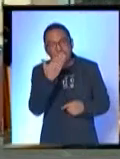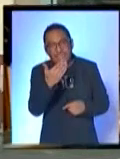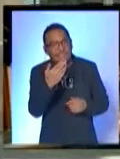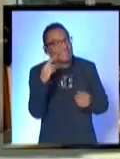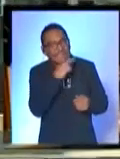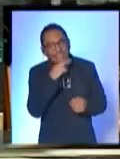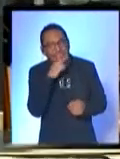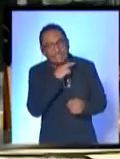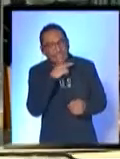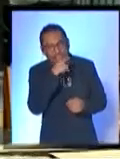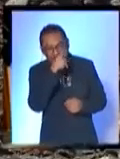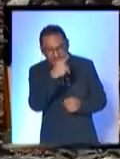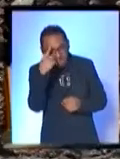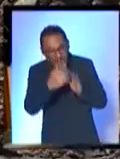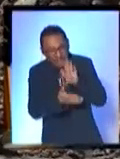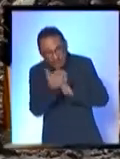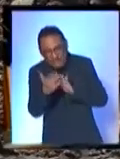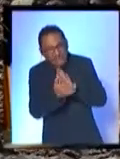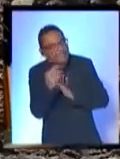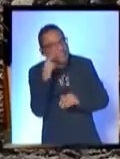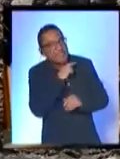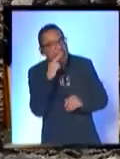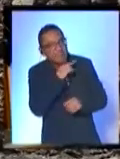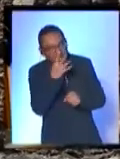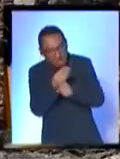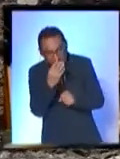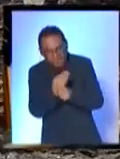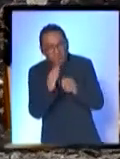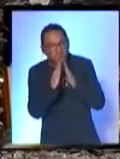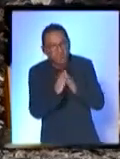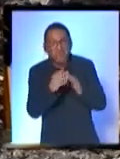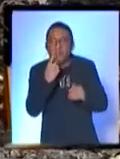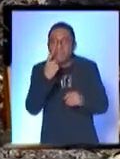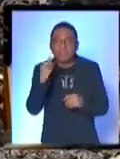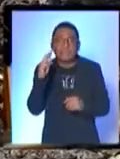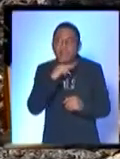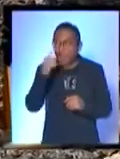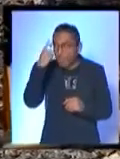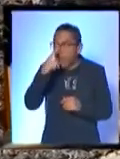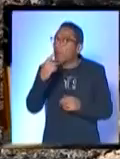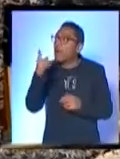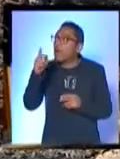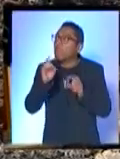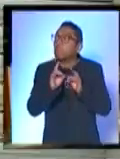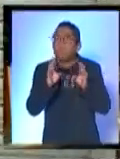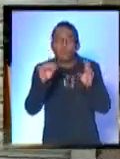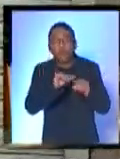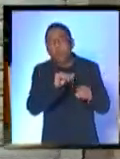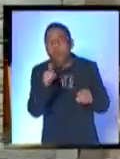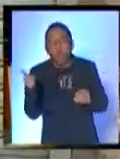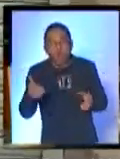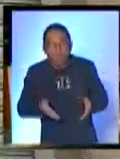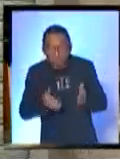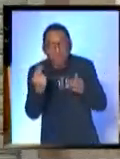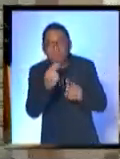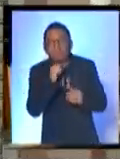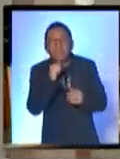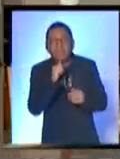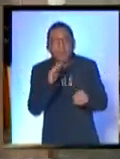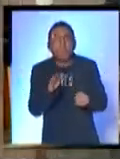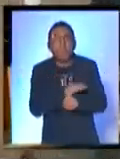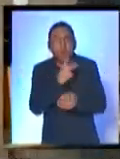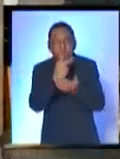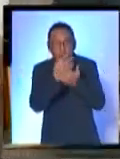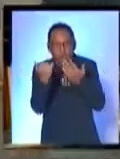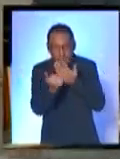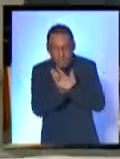sean hechos con rapidez y calidad. Además, piden contemplar la fluidez y evitar accesorios innecesarios, ya que parte del